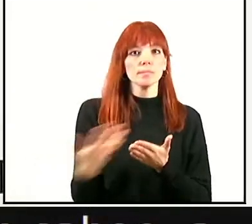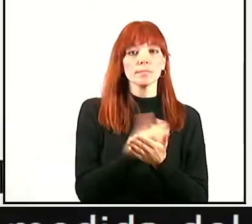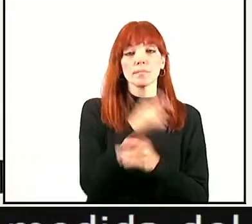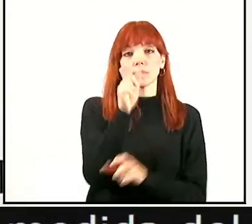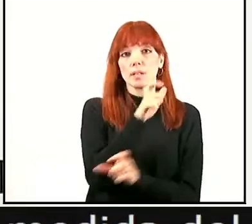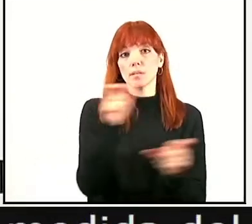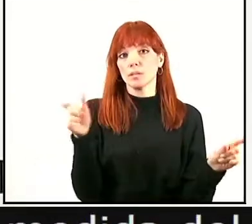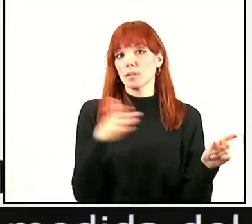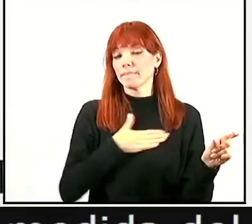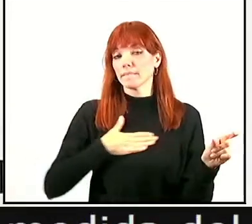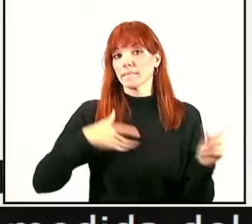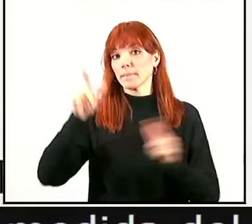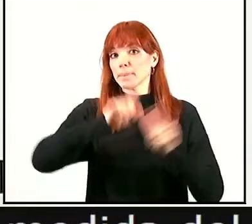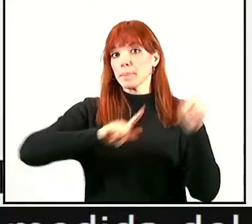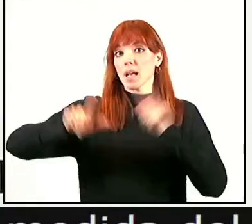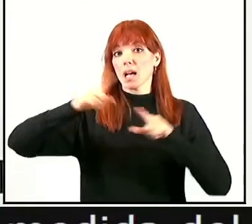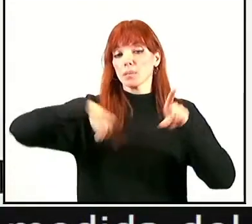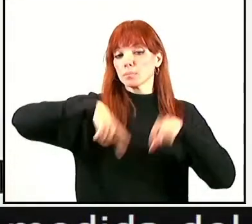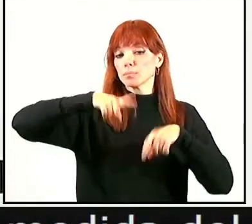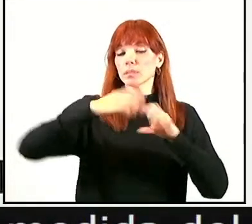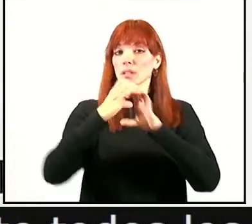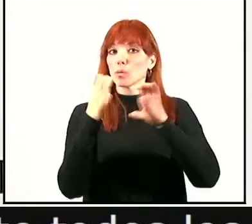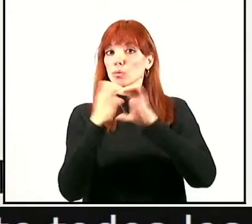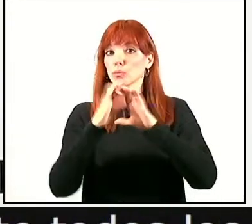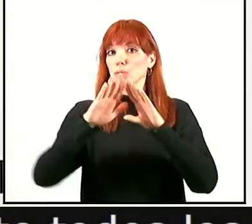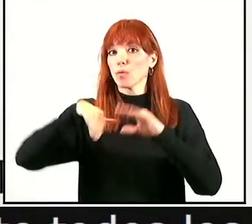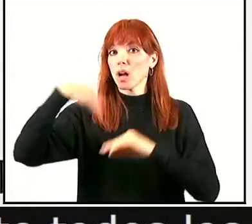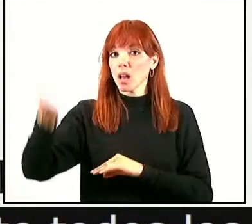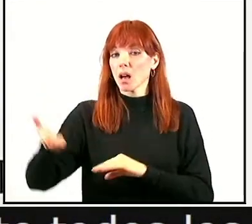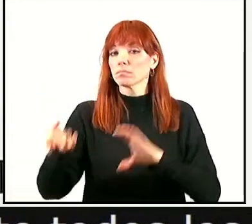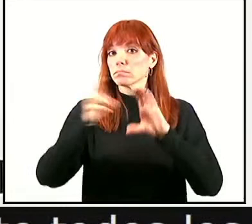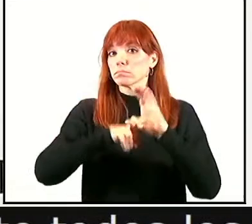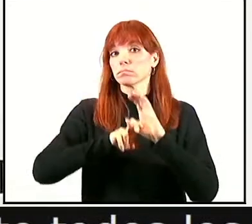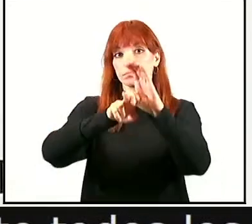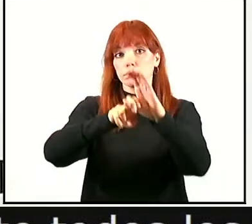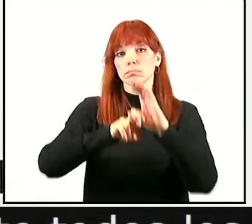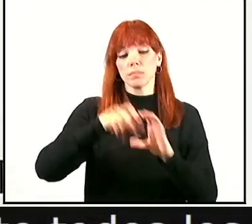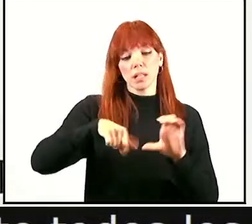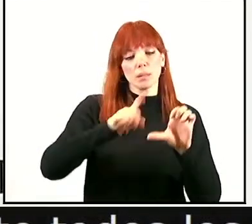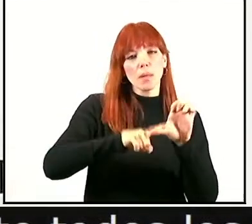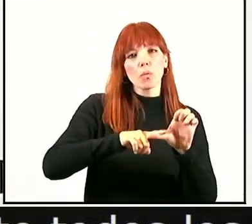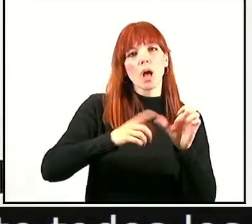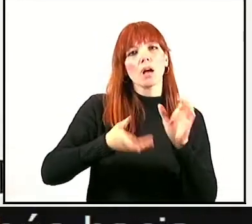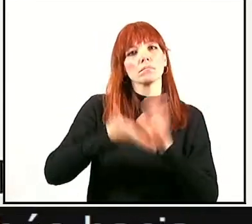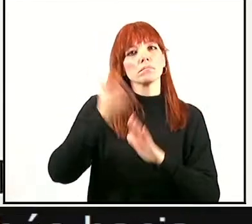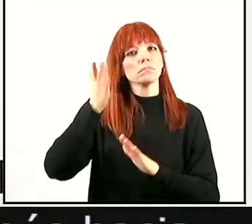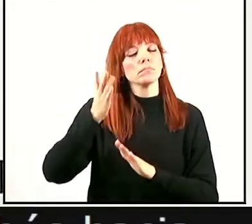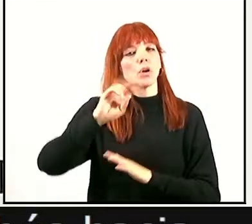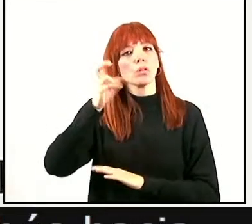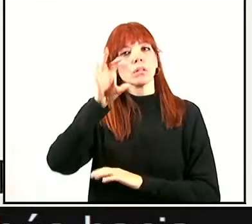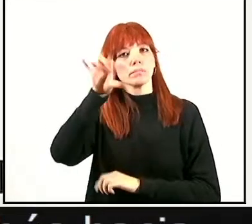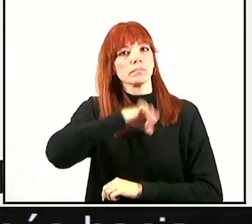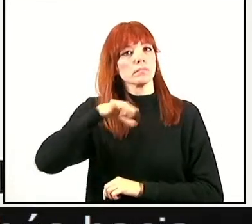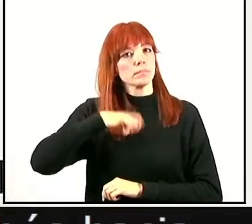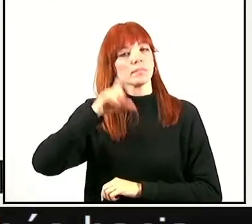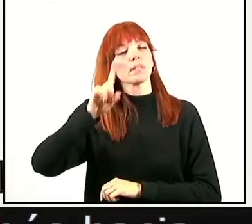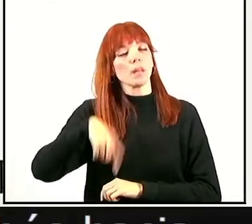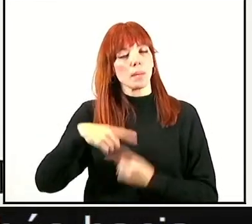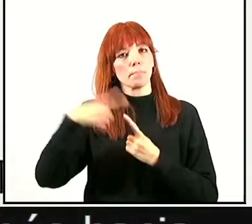quieran transportarse en autobús hacia fuera de Extremadura, desde Extremadura a otro lugar de España, pues también será